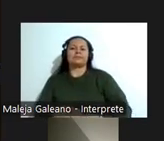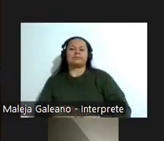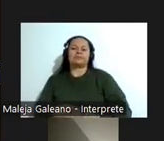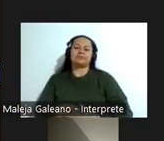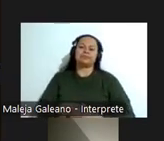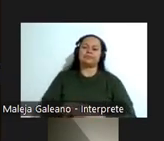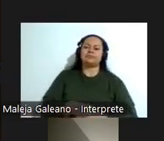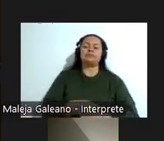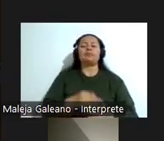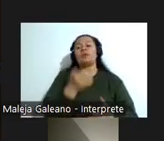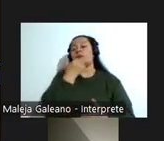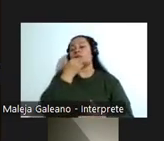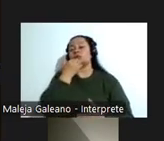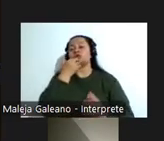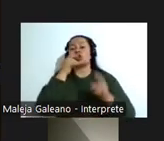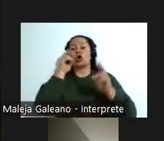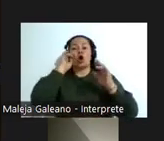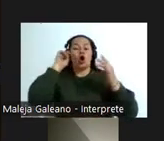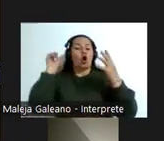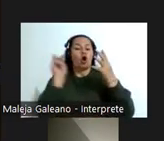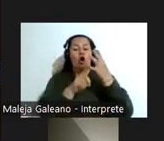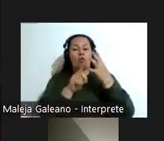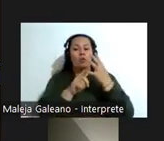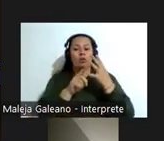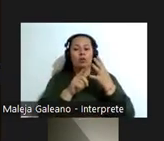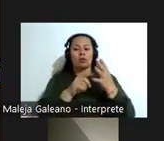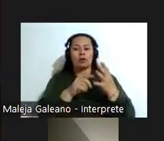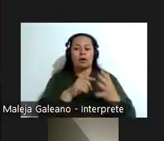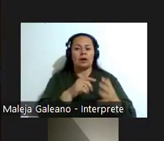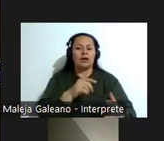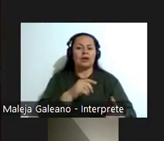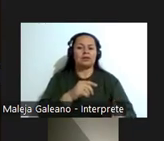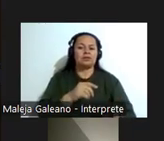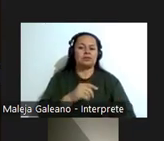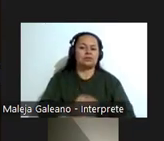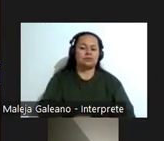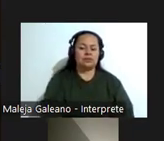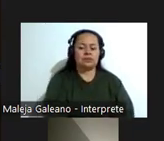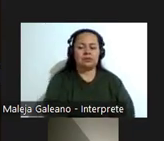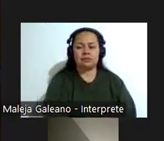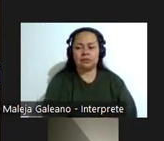Sí, digamos en conclusión, somos entonces sujetos y sujetas creadores de conocimiento.